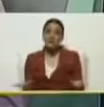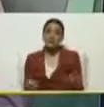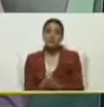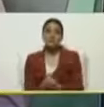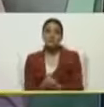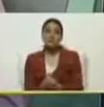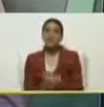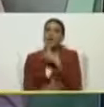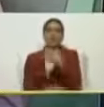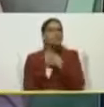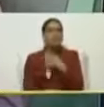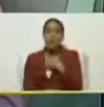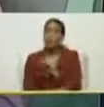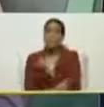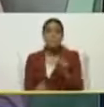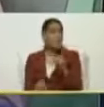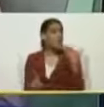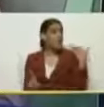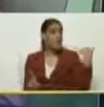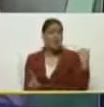No han podido.